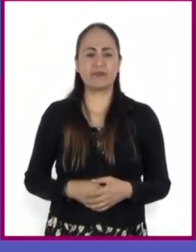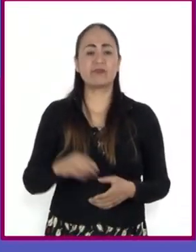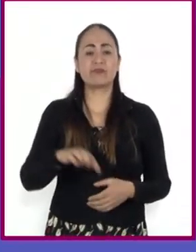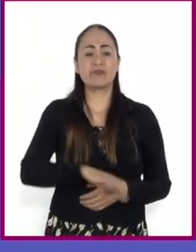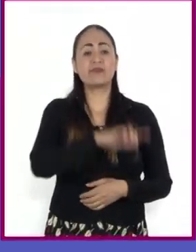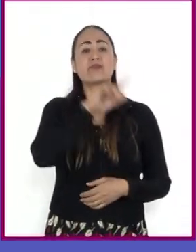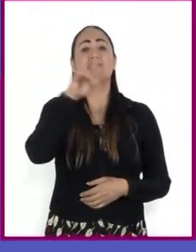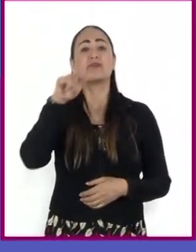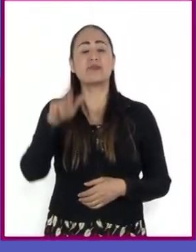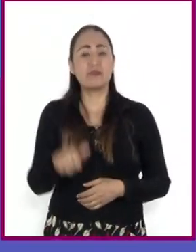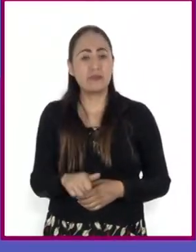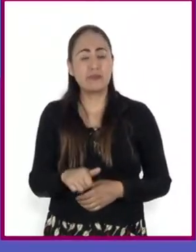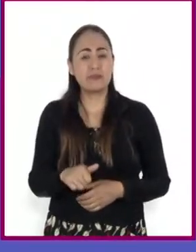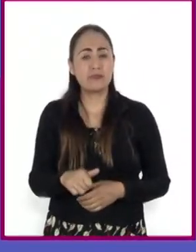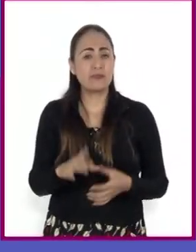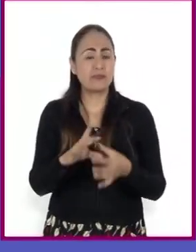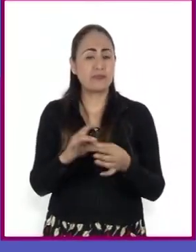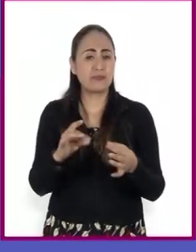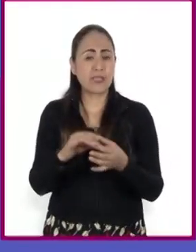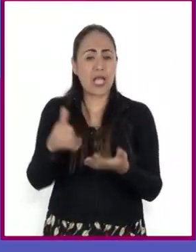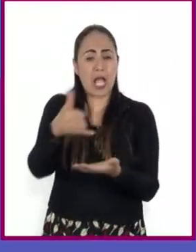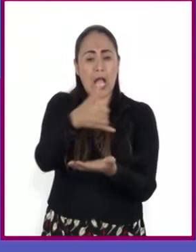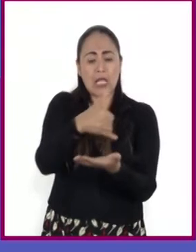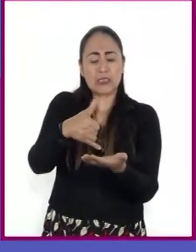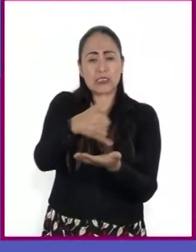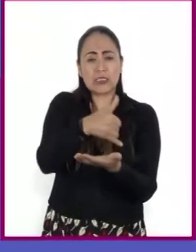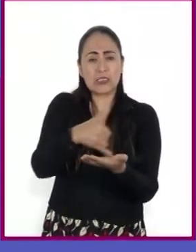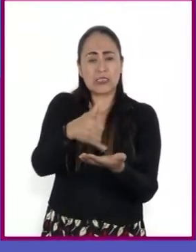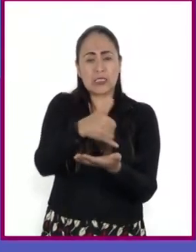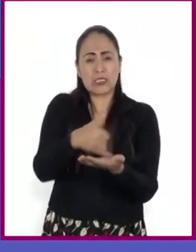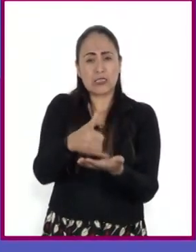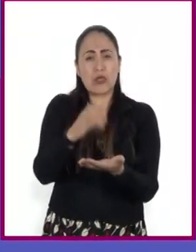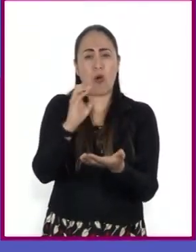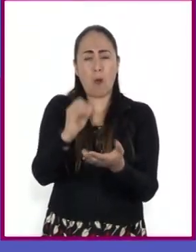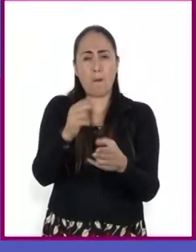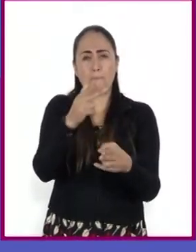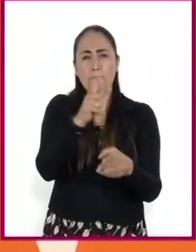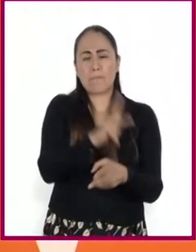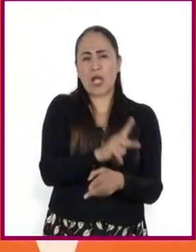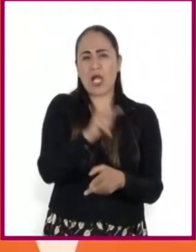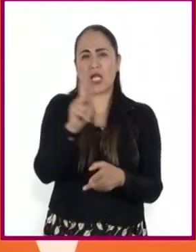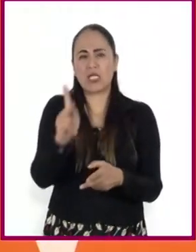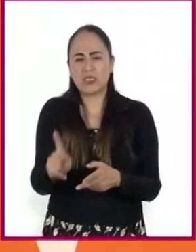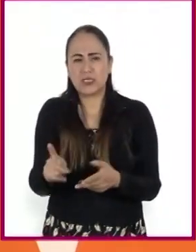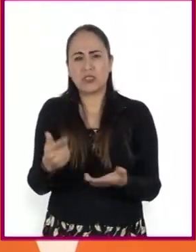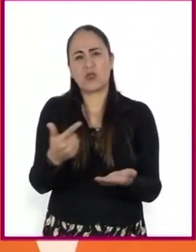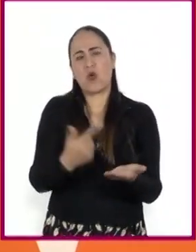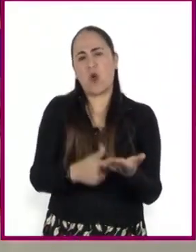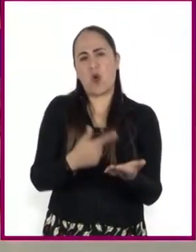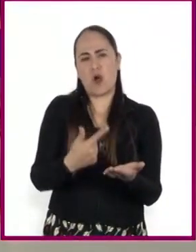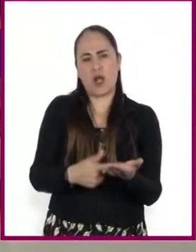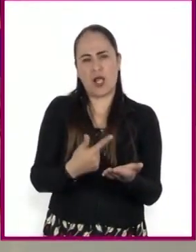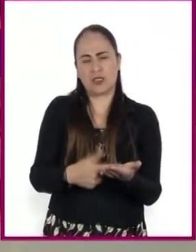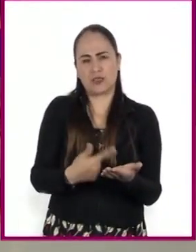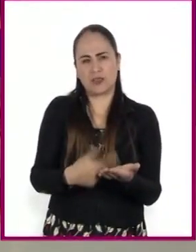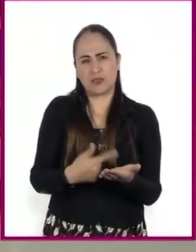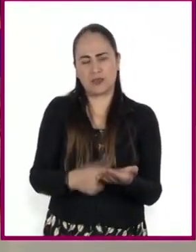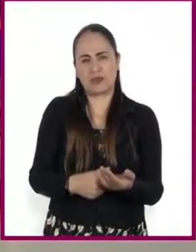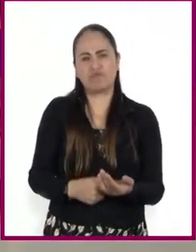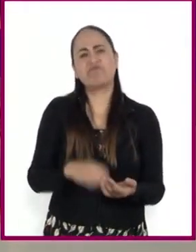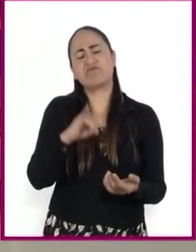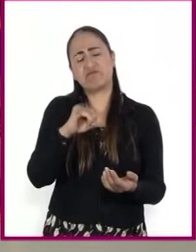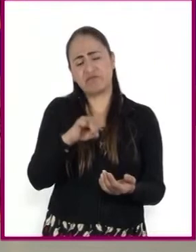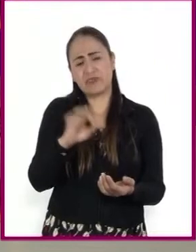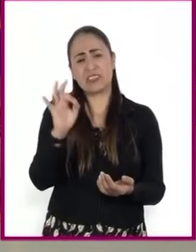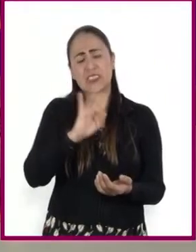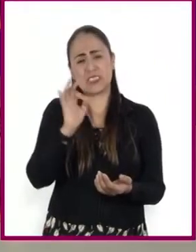diferencia específica, que es en aceite u otro tipo de grasa hirviendo. Claro, porque si cocinamos en agua